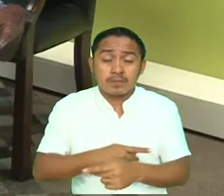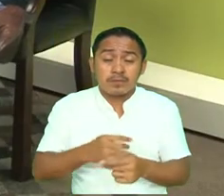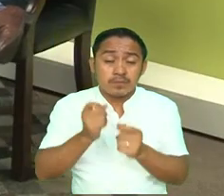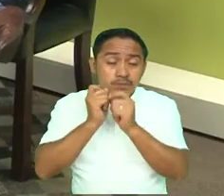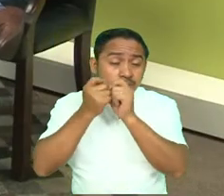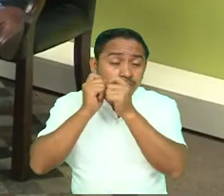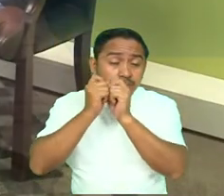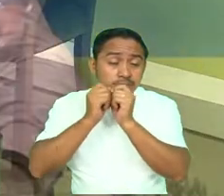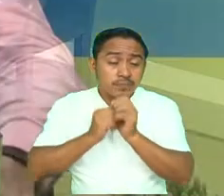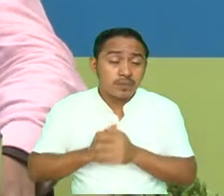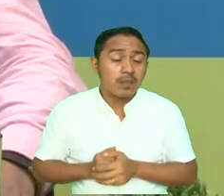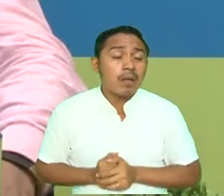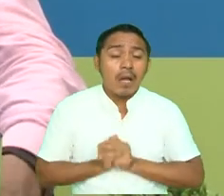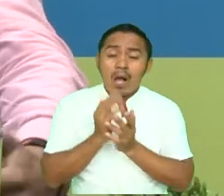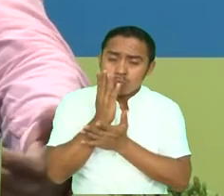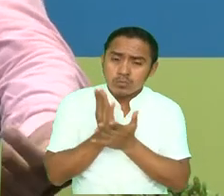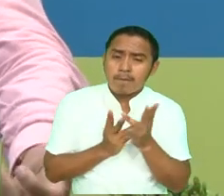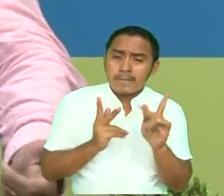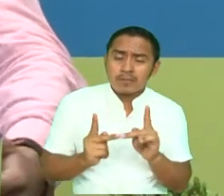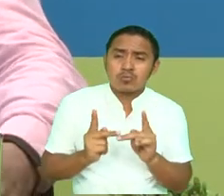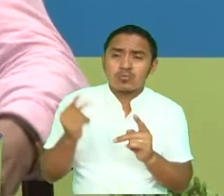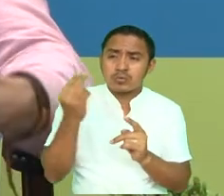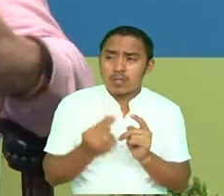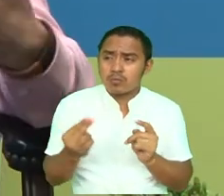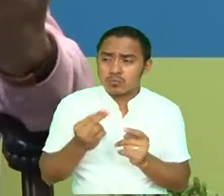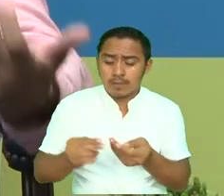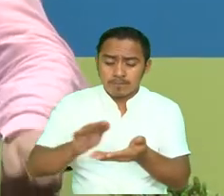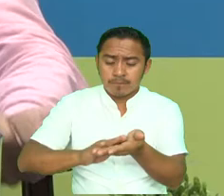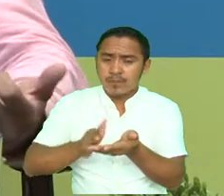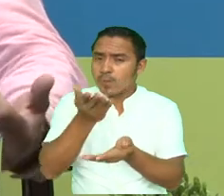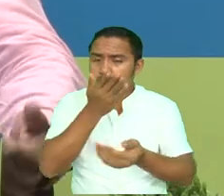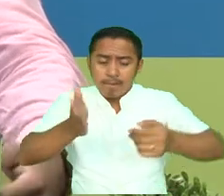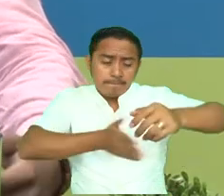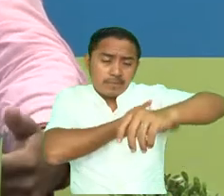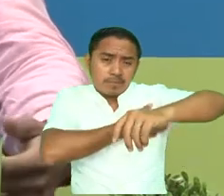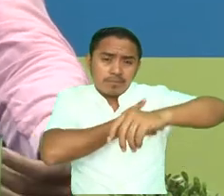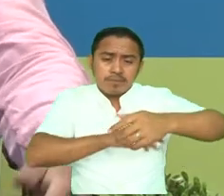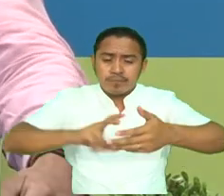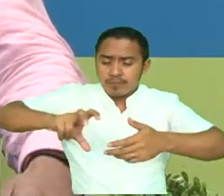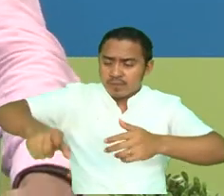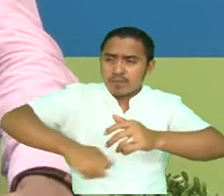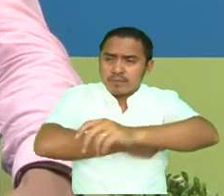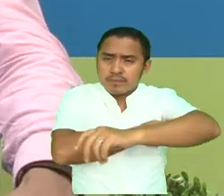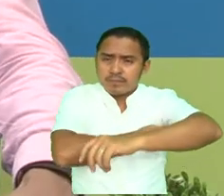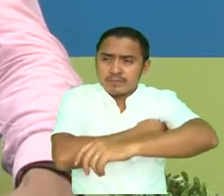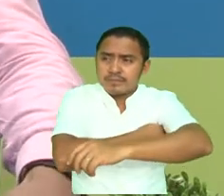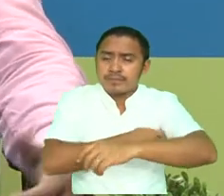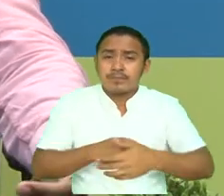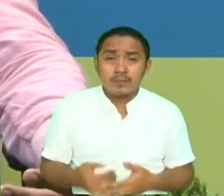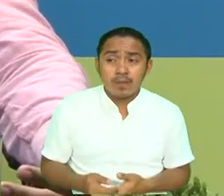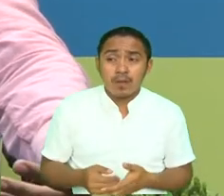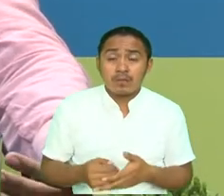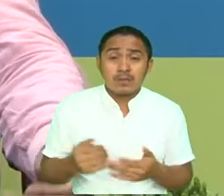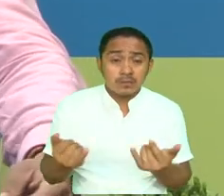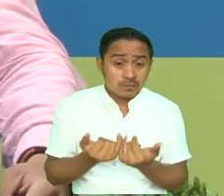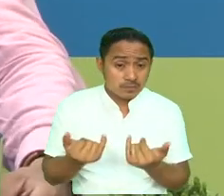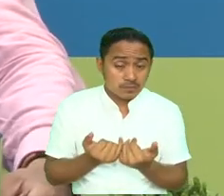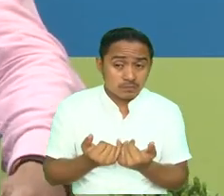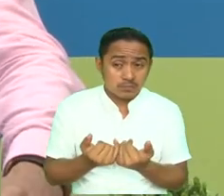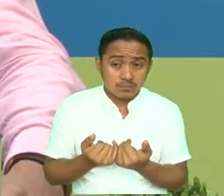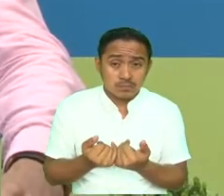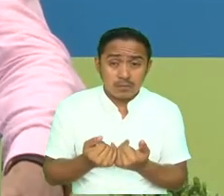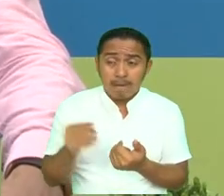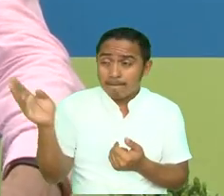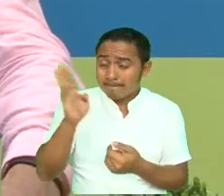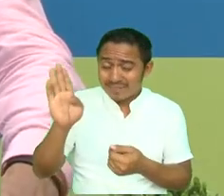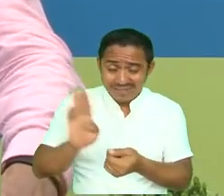las bacterias. Vemos pacientes que se ponen bicarbonato. Que se ponen limón. El bicarbonato incluso lo ocupan para blanquear el área de las